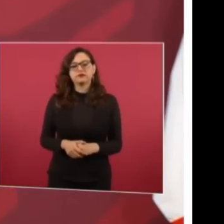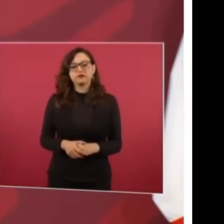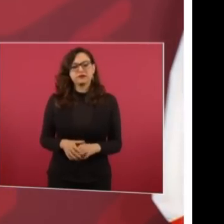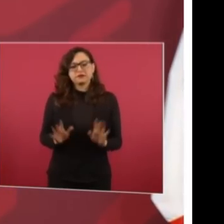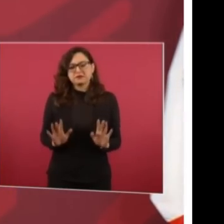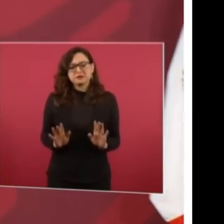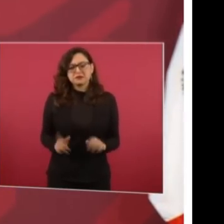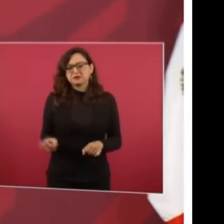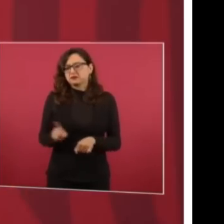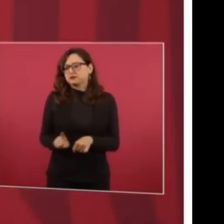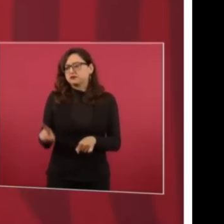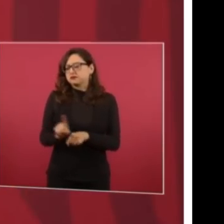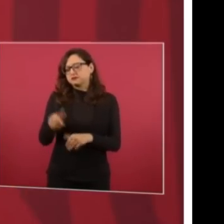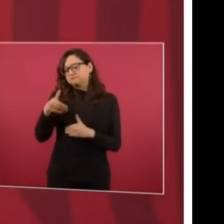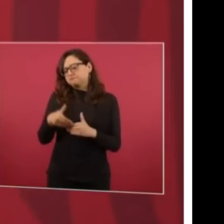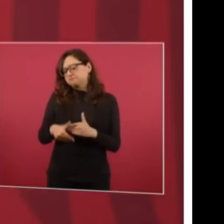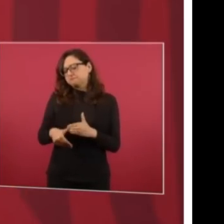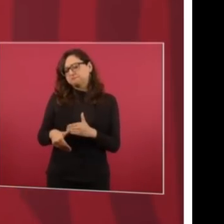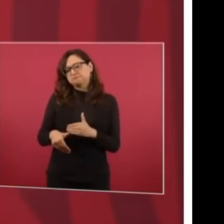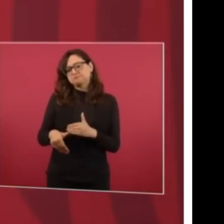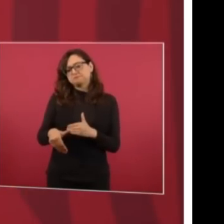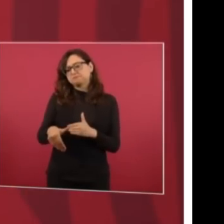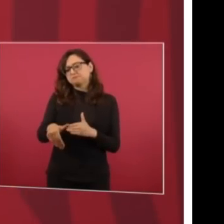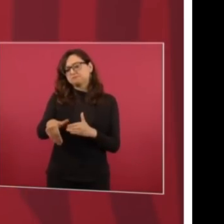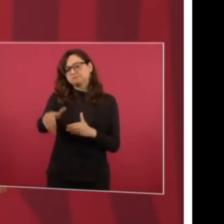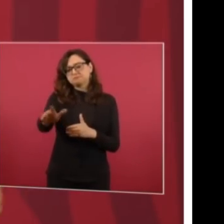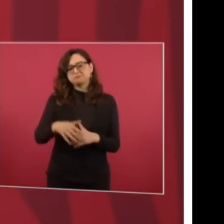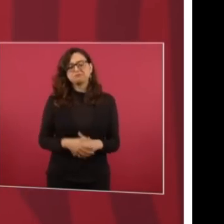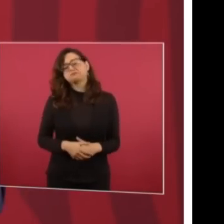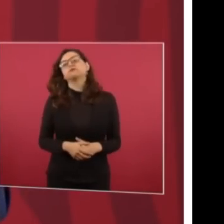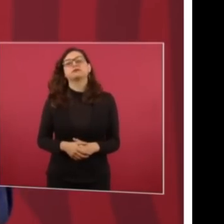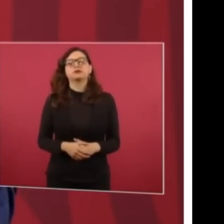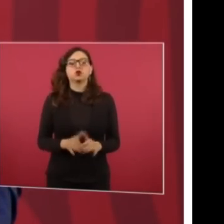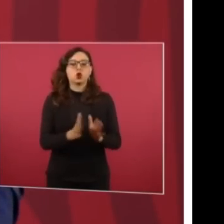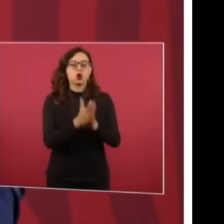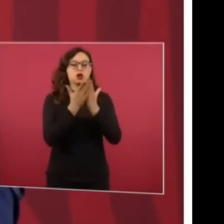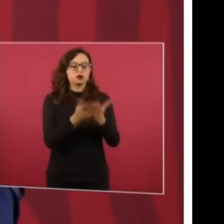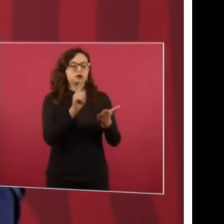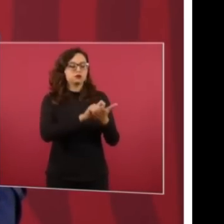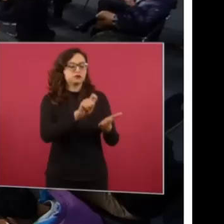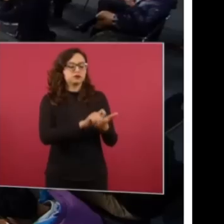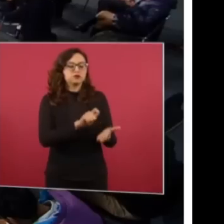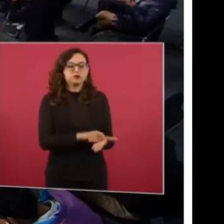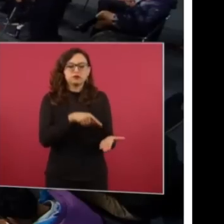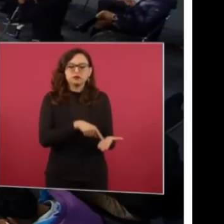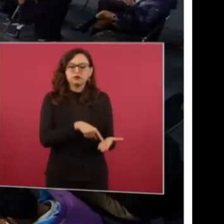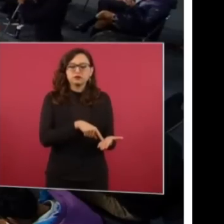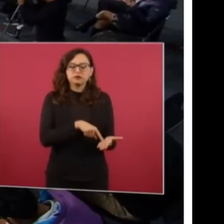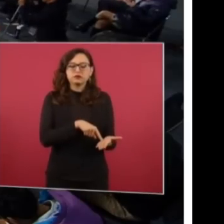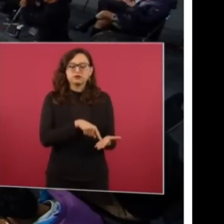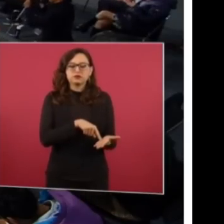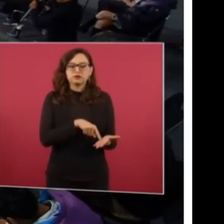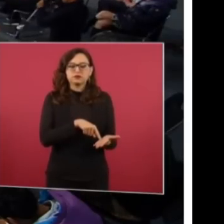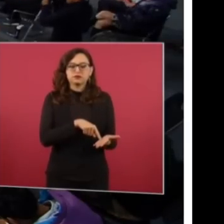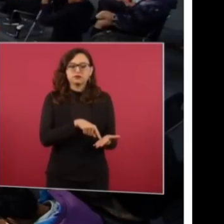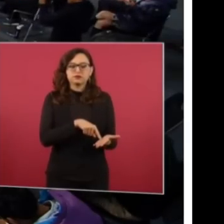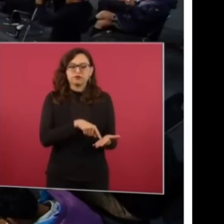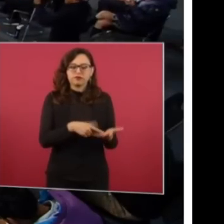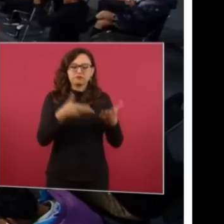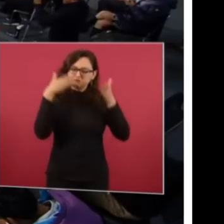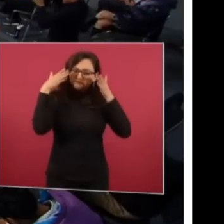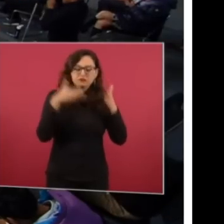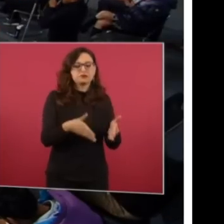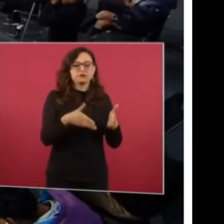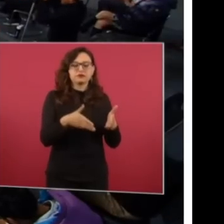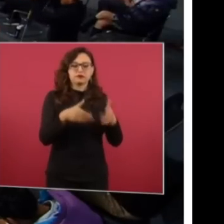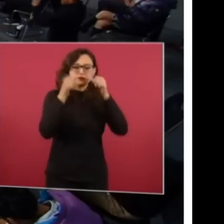así y el texto que quiero hacer el libro quiero hacer me va a tener entretenido